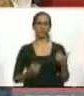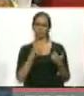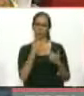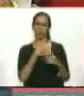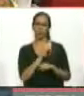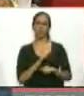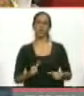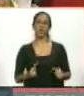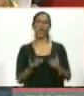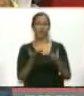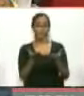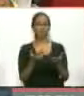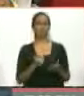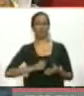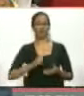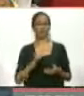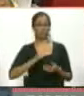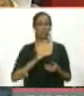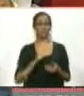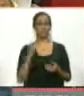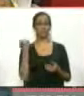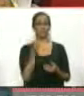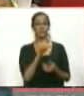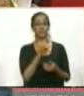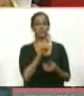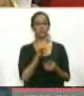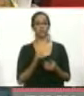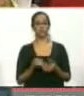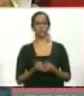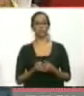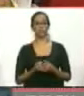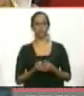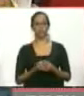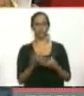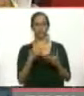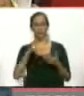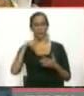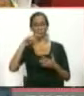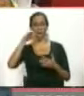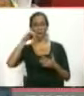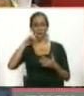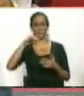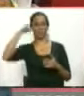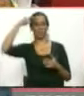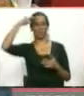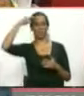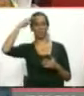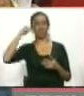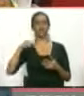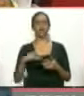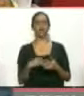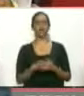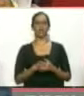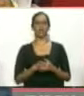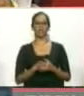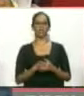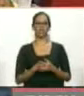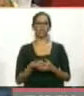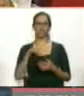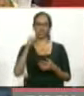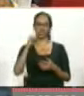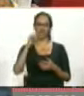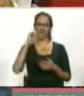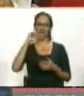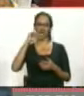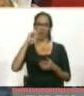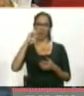sí así de asesino estaba la policía metropolitana los militares de simonovis del